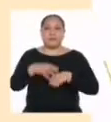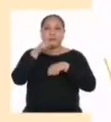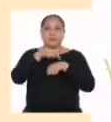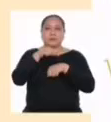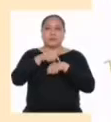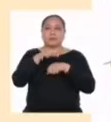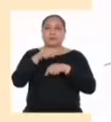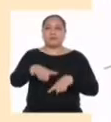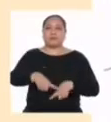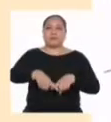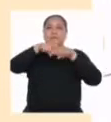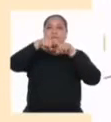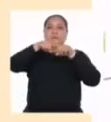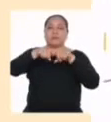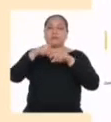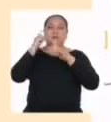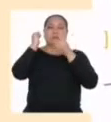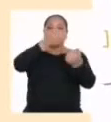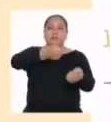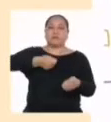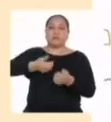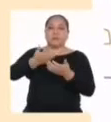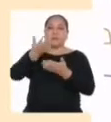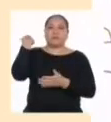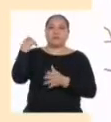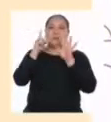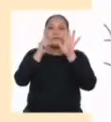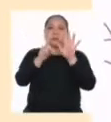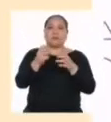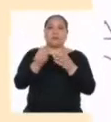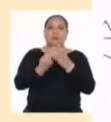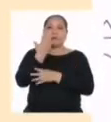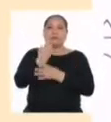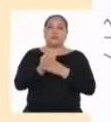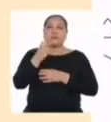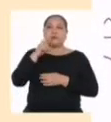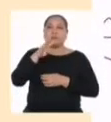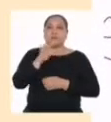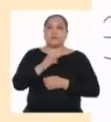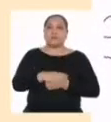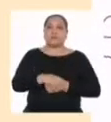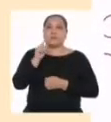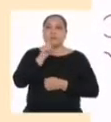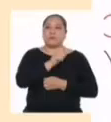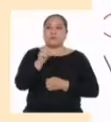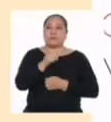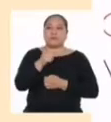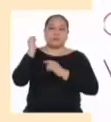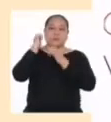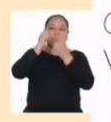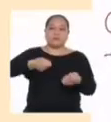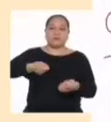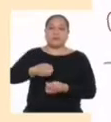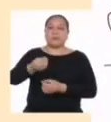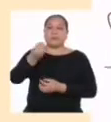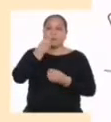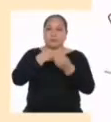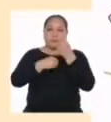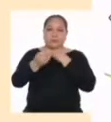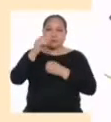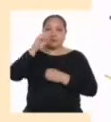Temporada de veda. Desde el pasado 6 de septiembre se decretó veda en la pesca y el consumo de la